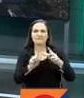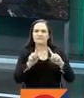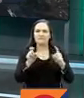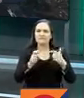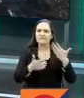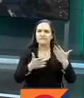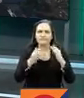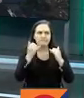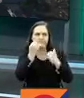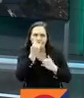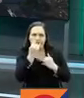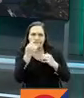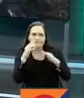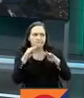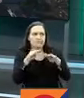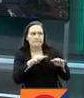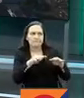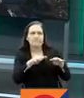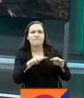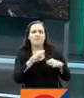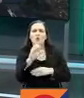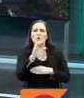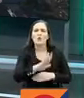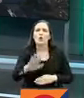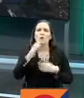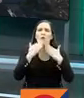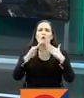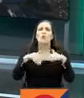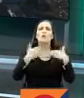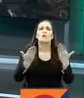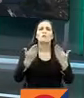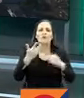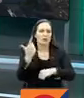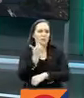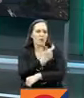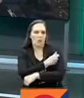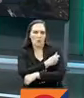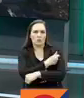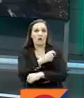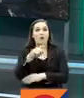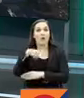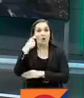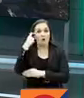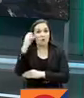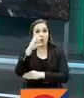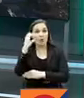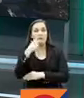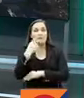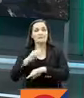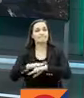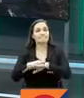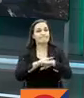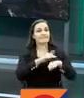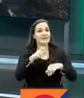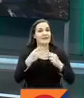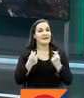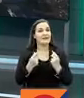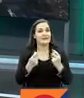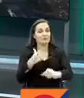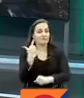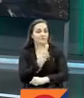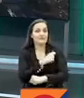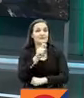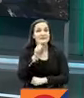atención es el proceso de vacunación en el país. El gobierno nacional hizo un llamado para acelerar la aplicación de los